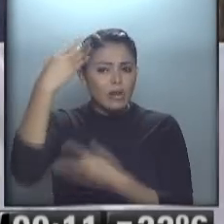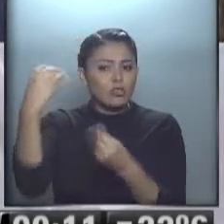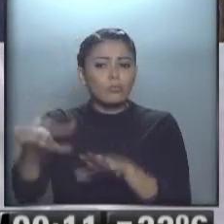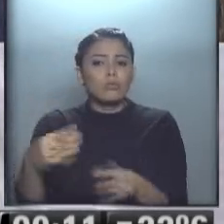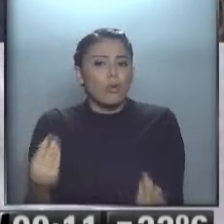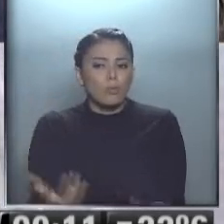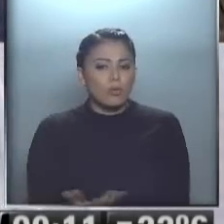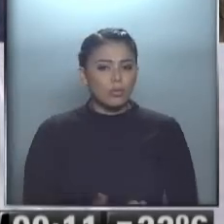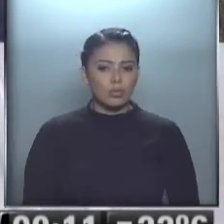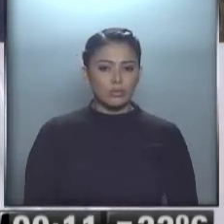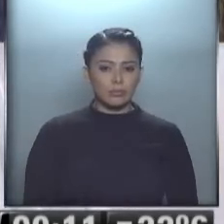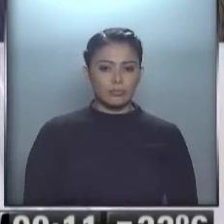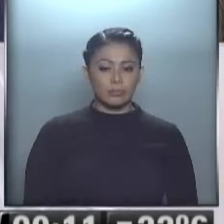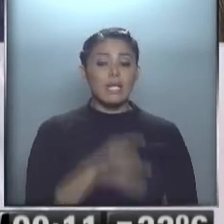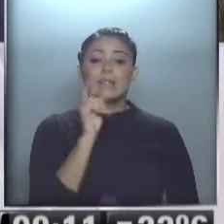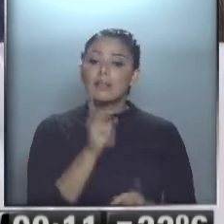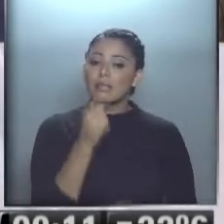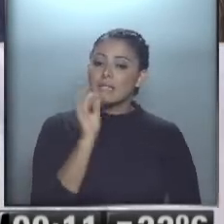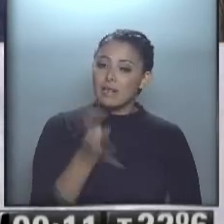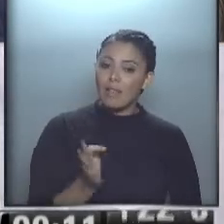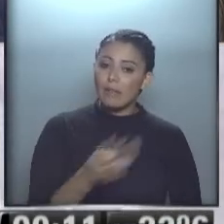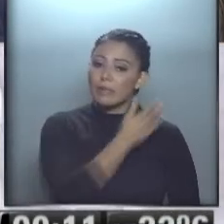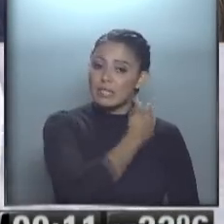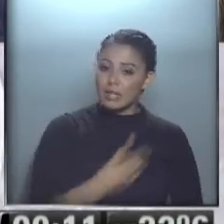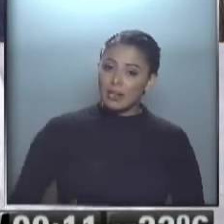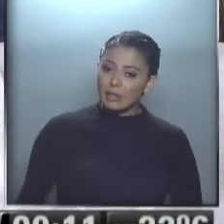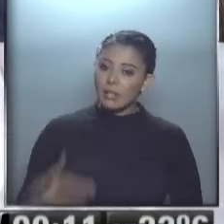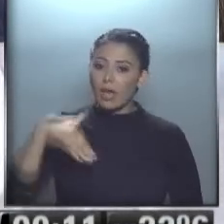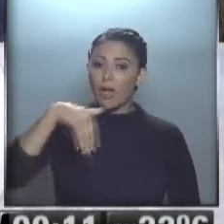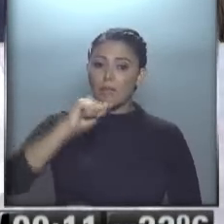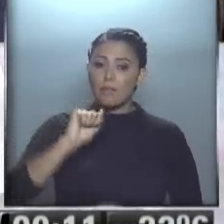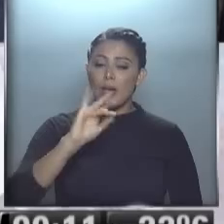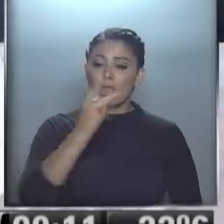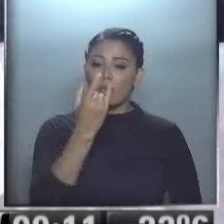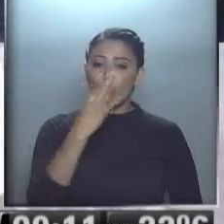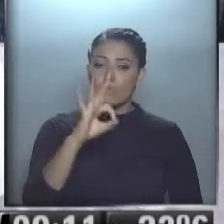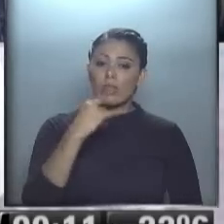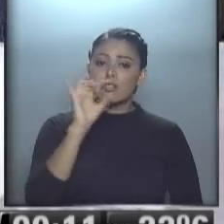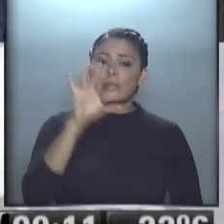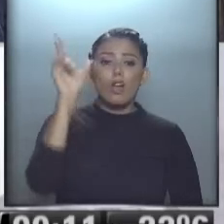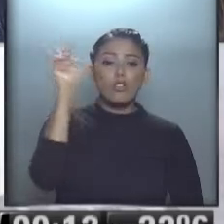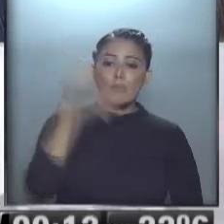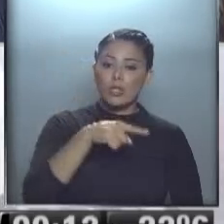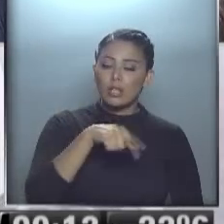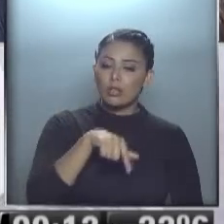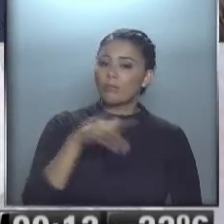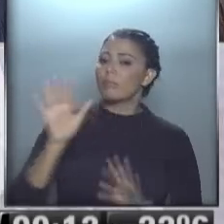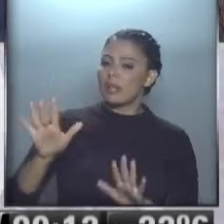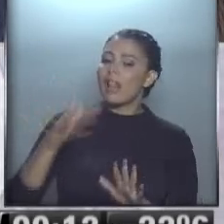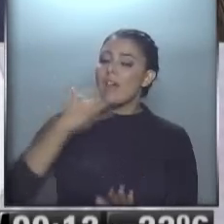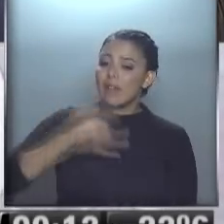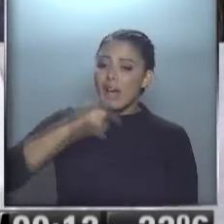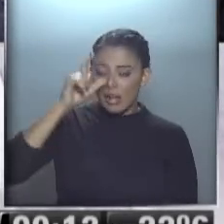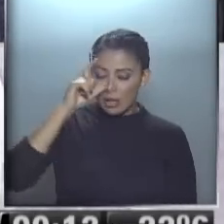panorama y más teniendo en cuenta Laura que el presidente maduro dijo que los disturbios solo afectan aamos con una realidad Alejandro